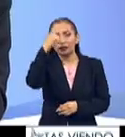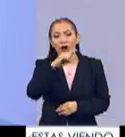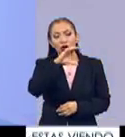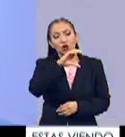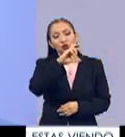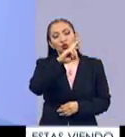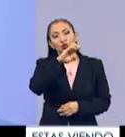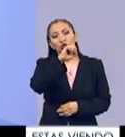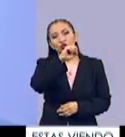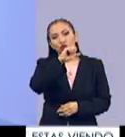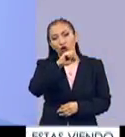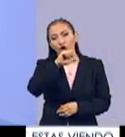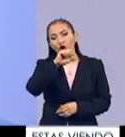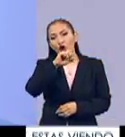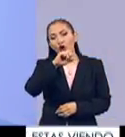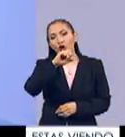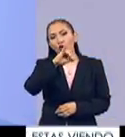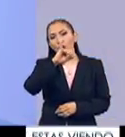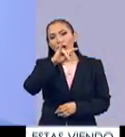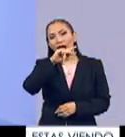es curso.